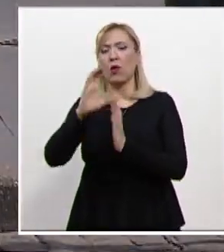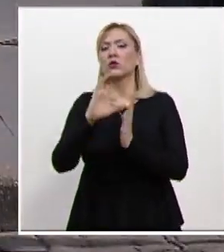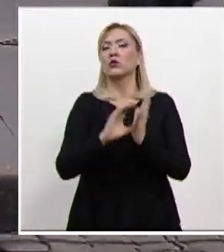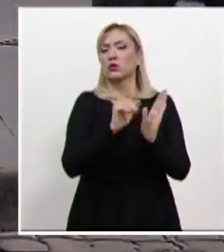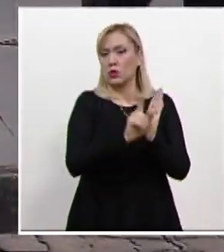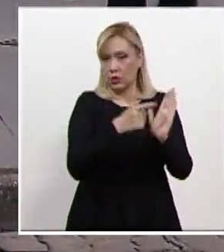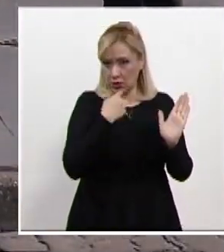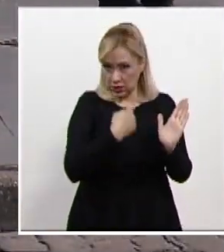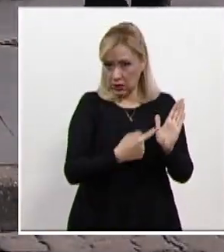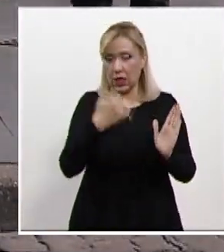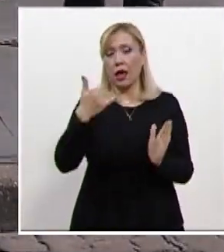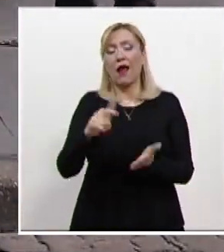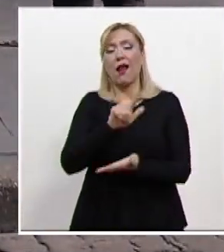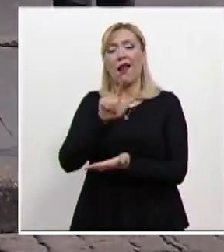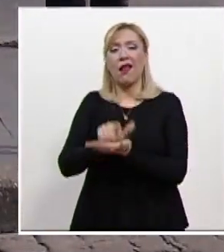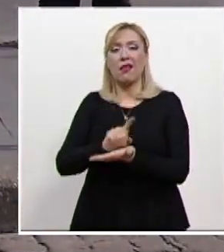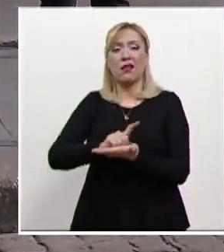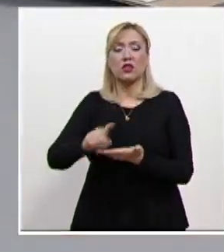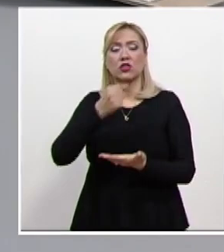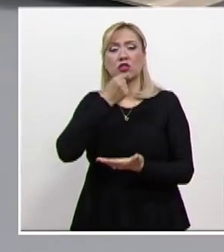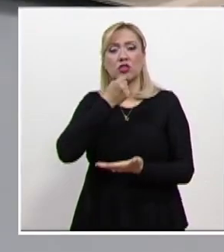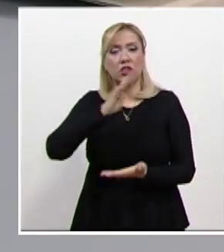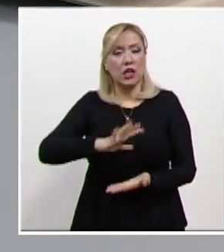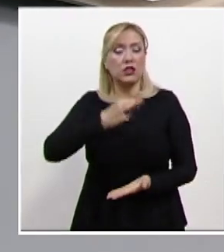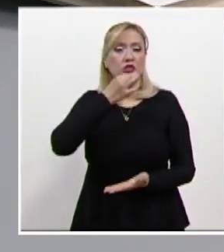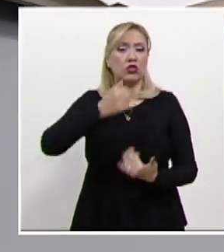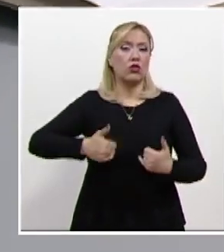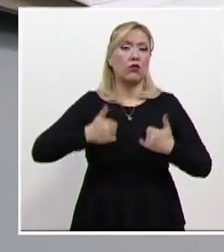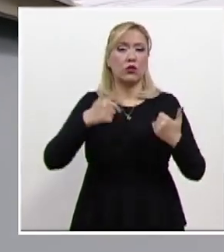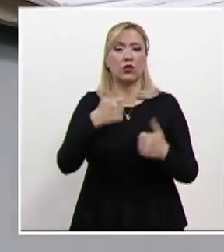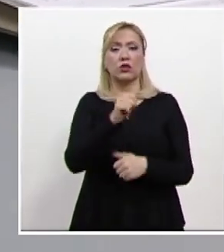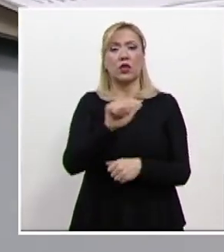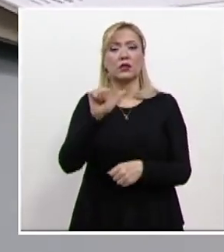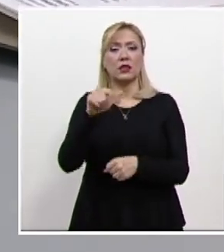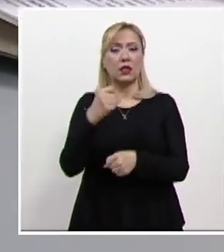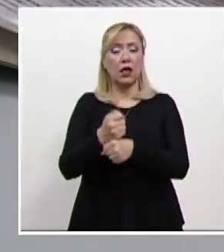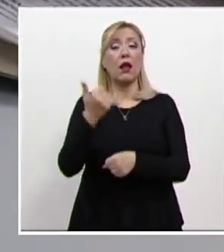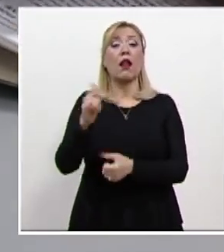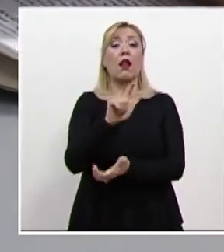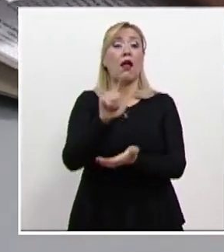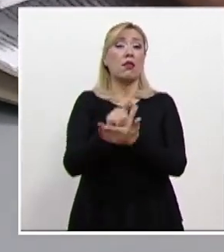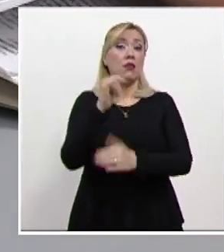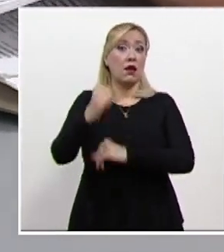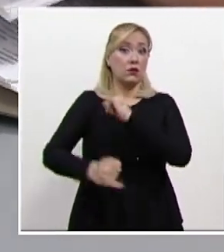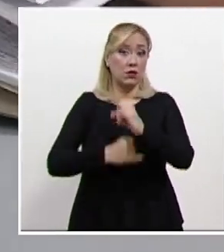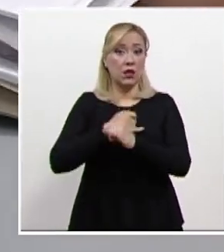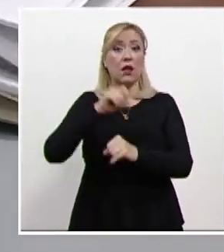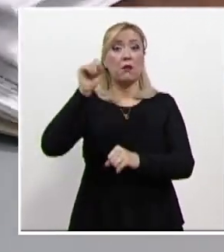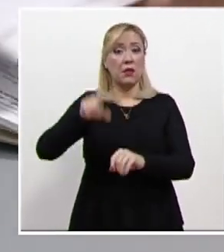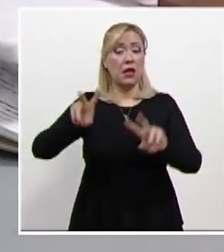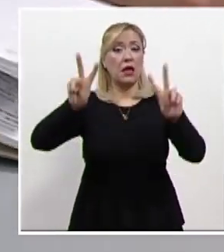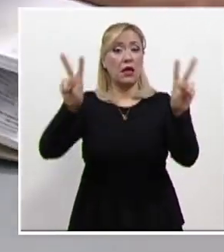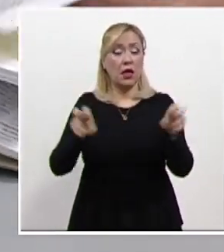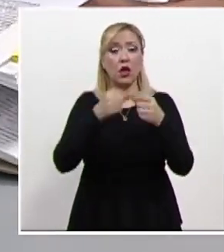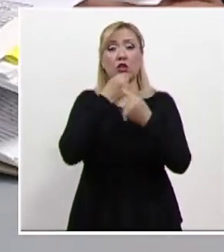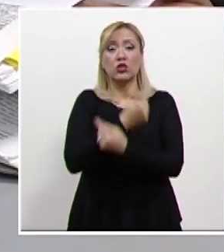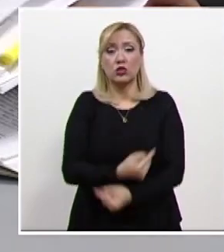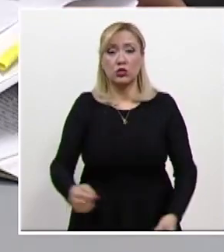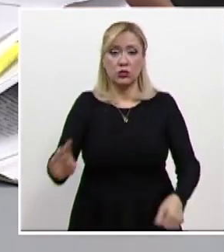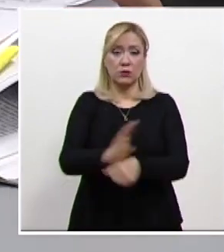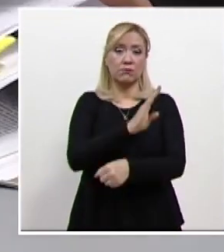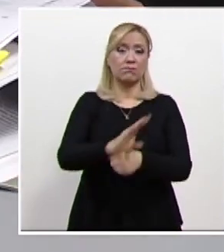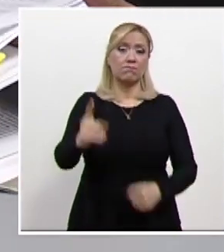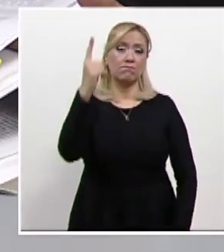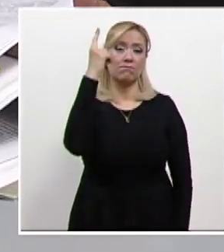como de la Ley de los Derechos de Niñas, Niños y Adolescentes y de la Convención en la materia, a la luz del interés superior de la infancia y de la protección